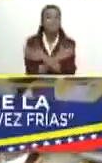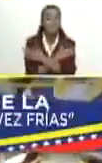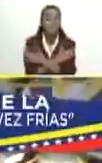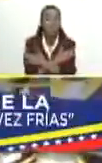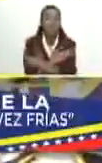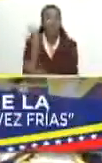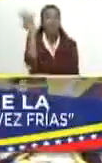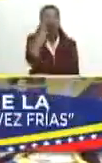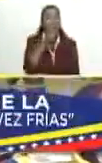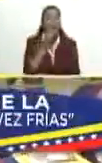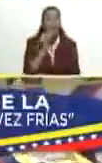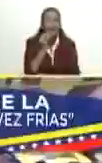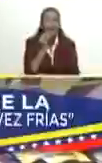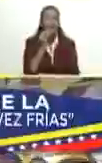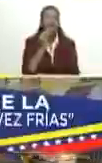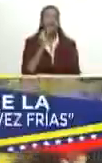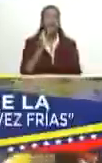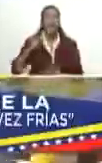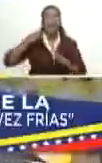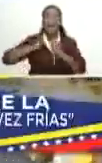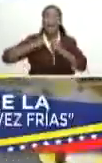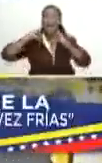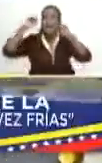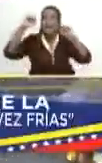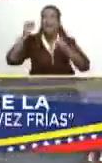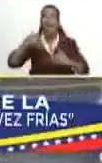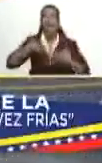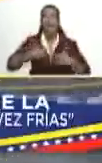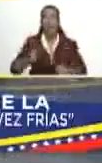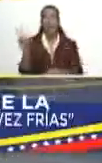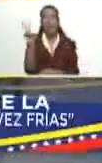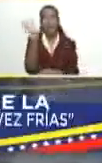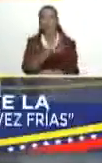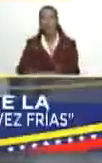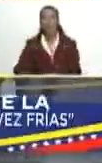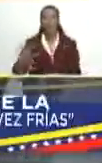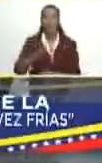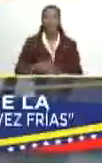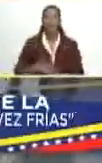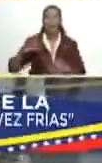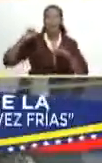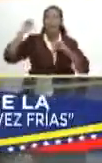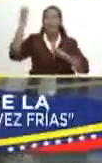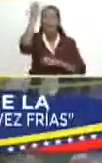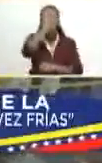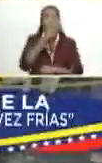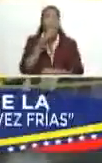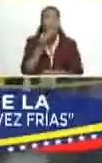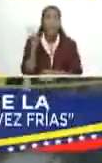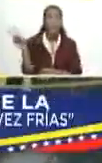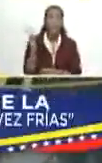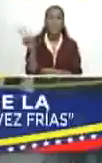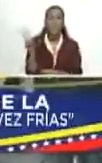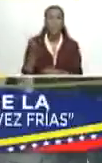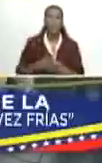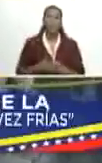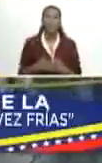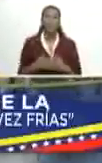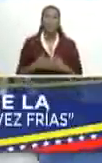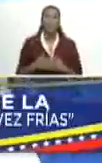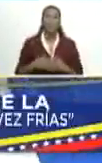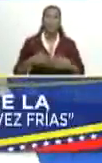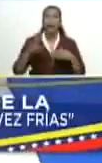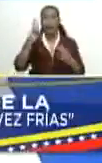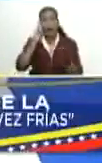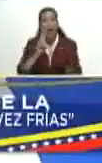¡Felicitaciones, muchachos! ¡Que viva la salud pública de Venezuela! ¡Que viva la juventud de Venezuela! ¡Hasta